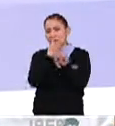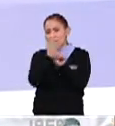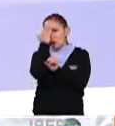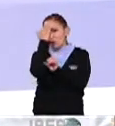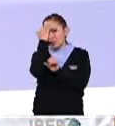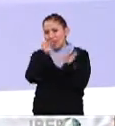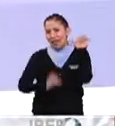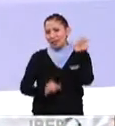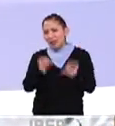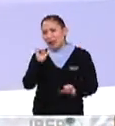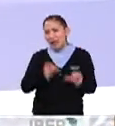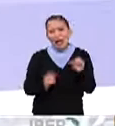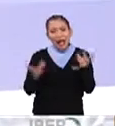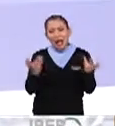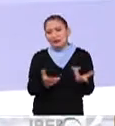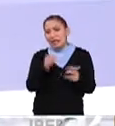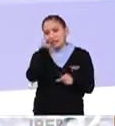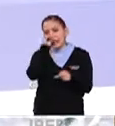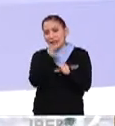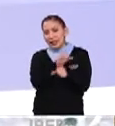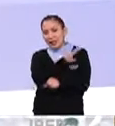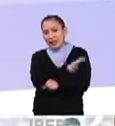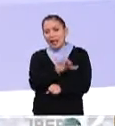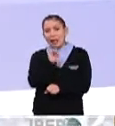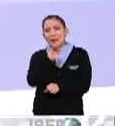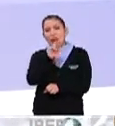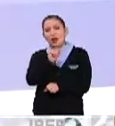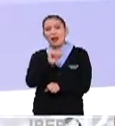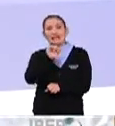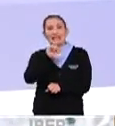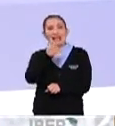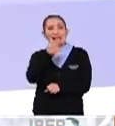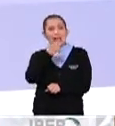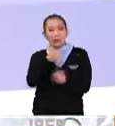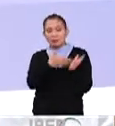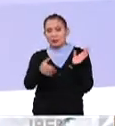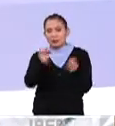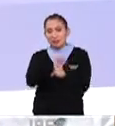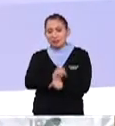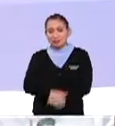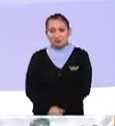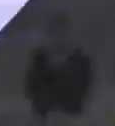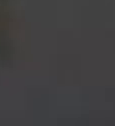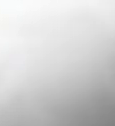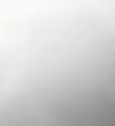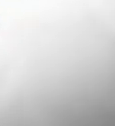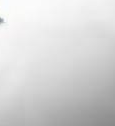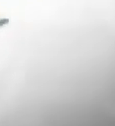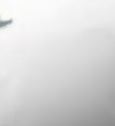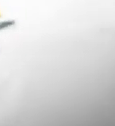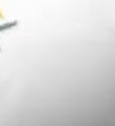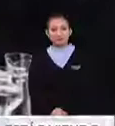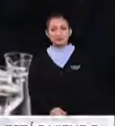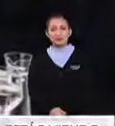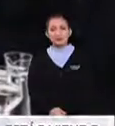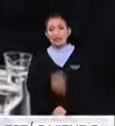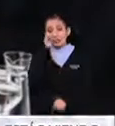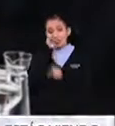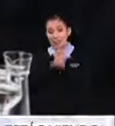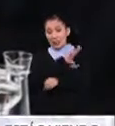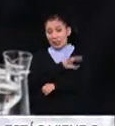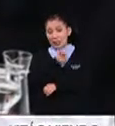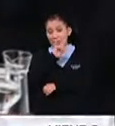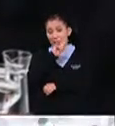a conocer las actividades que realizó la Secretaría General Iberoamericana, la CEGIB, a lo largo de esta semana. La secretaria